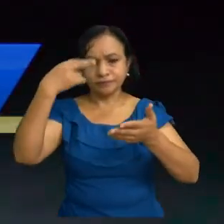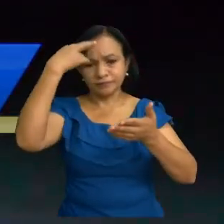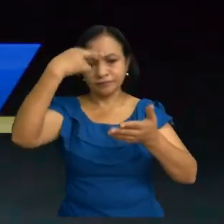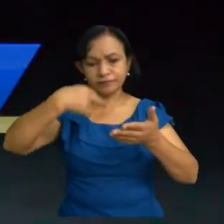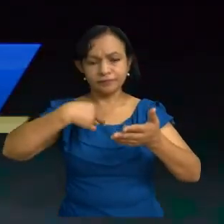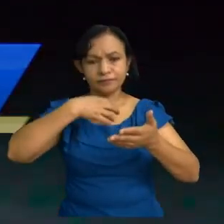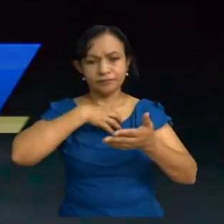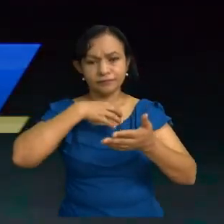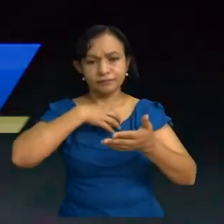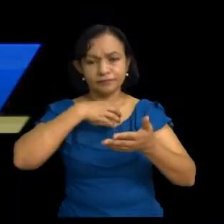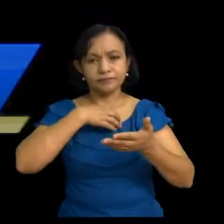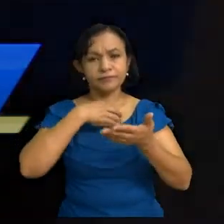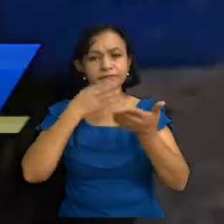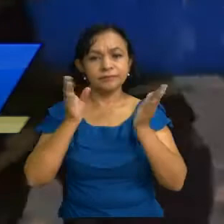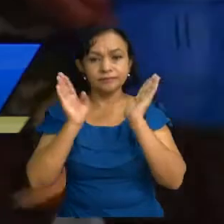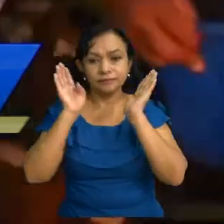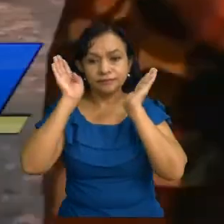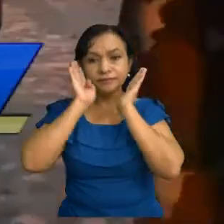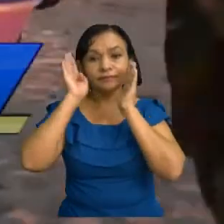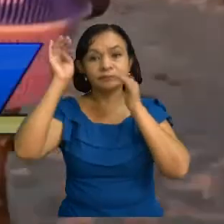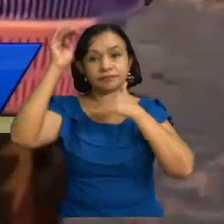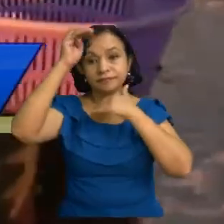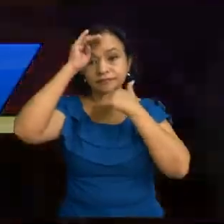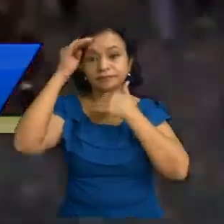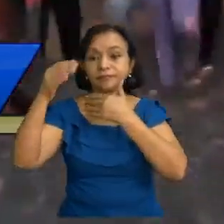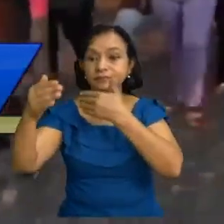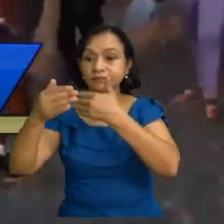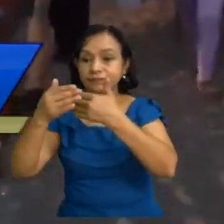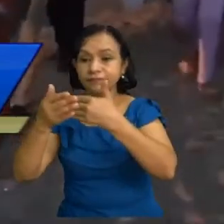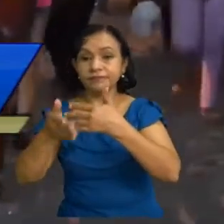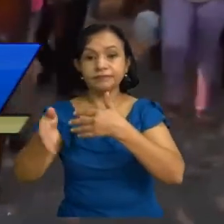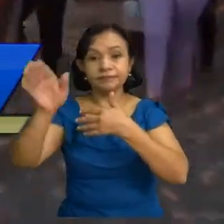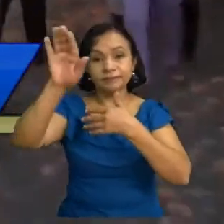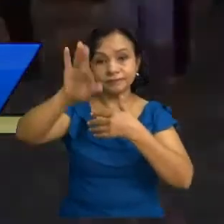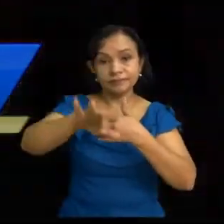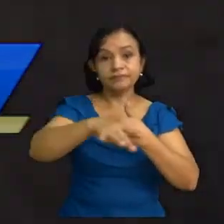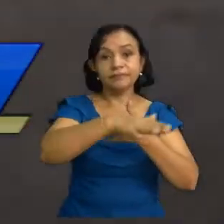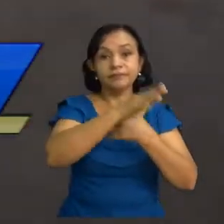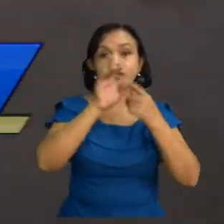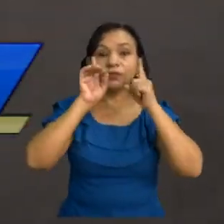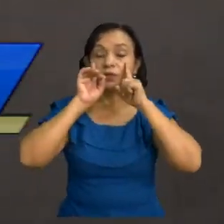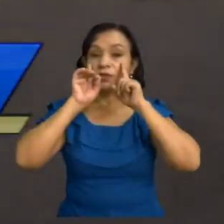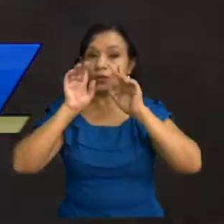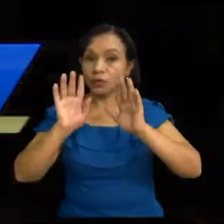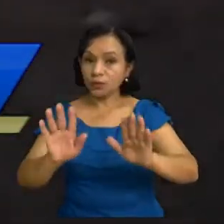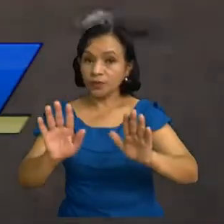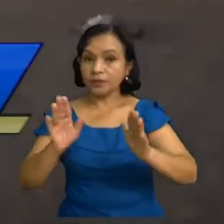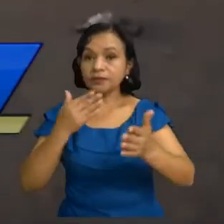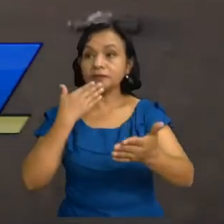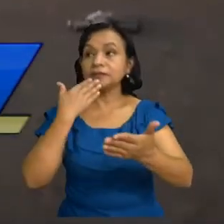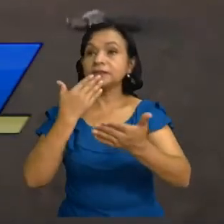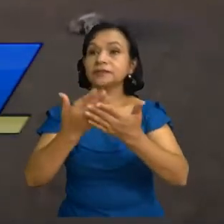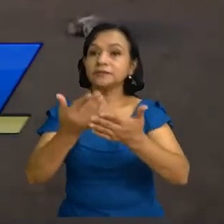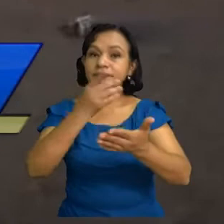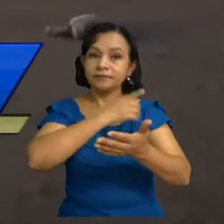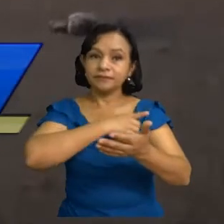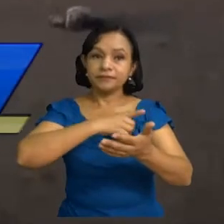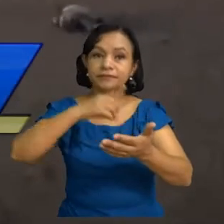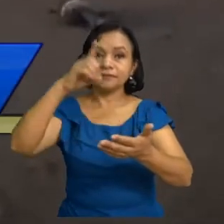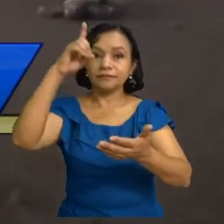o propiedades que están cercanos a estas playas de anidación que por gracia de dios o muy